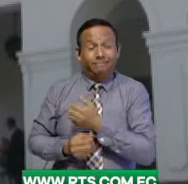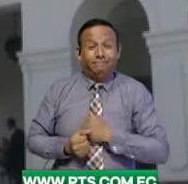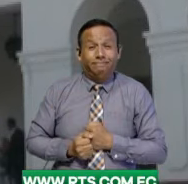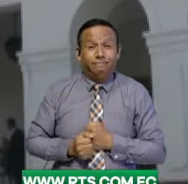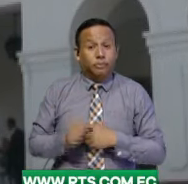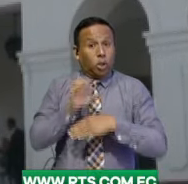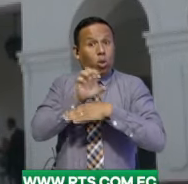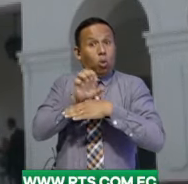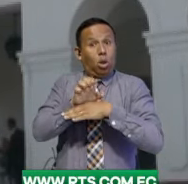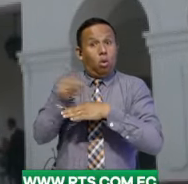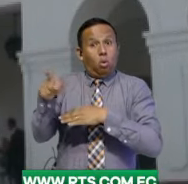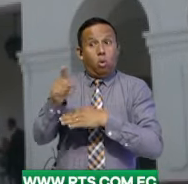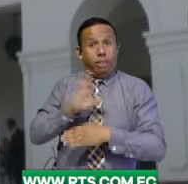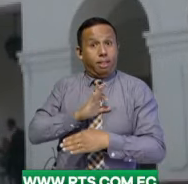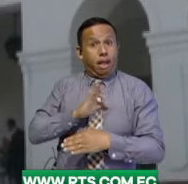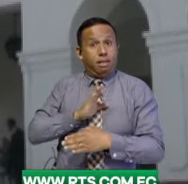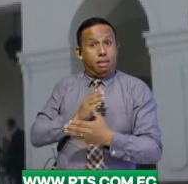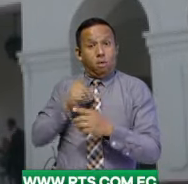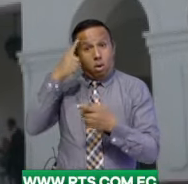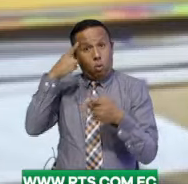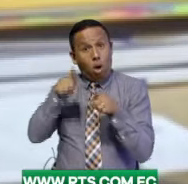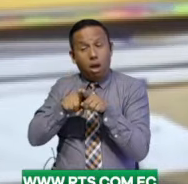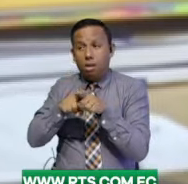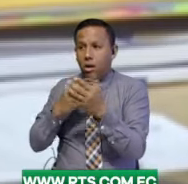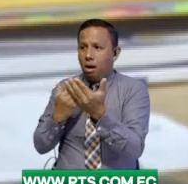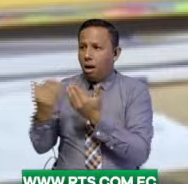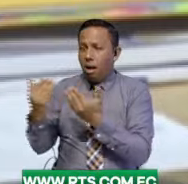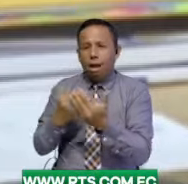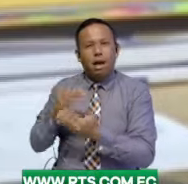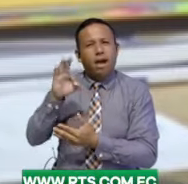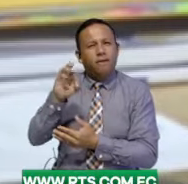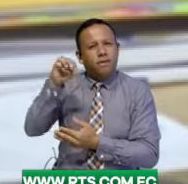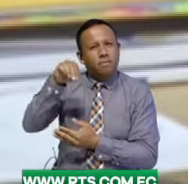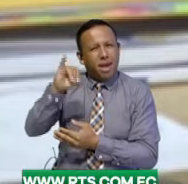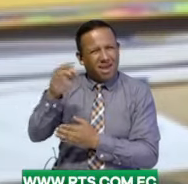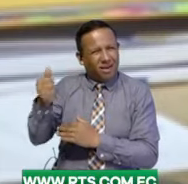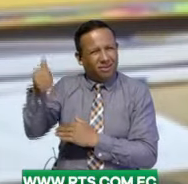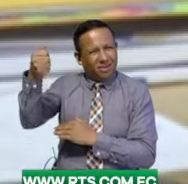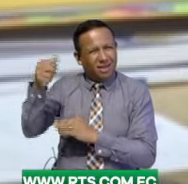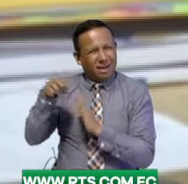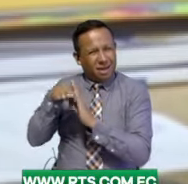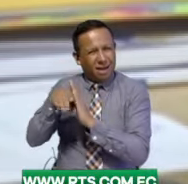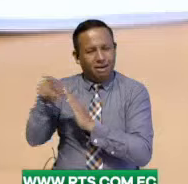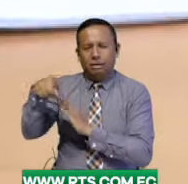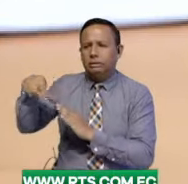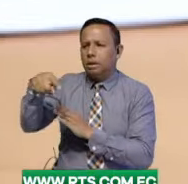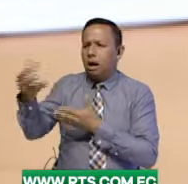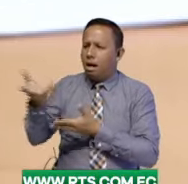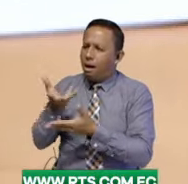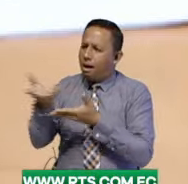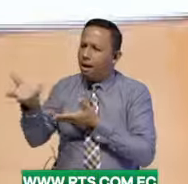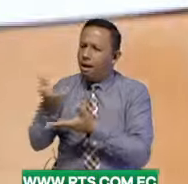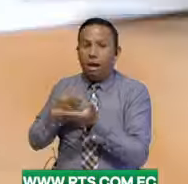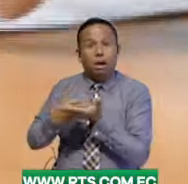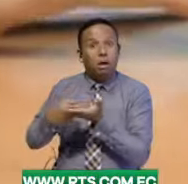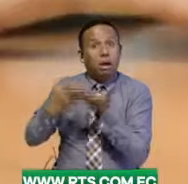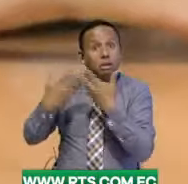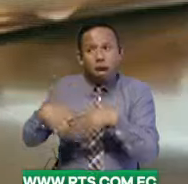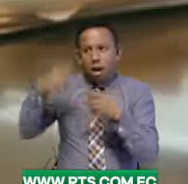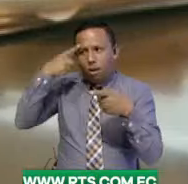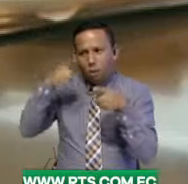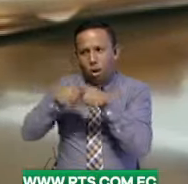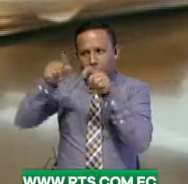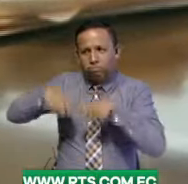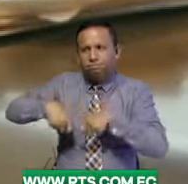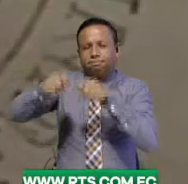Ecuador logró un acuerdo técnico con el Fondo Monetario Internacional tras varias reuniones bilaterales. Este programa, sujeto a la aprobación de